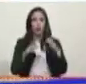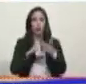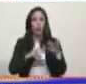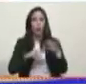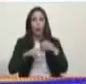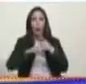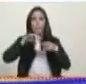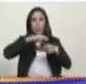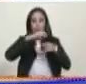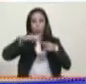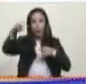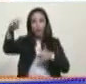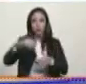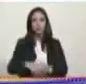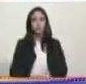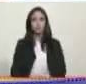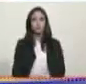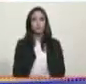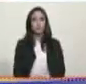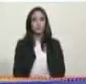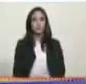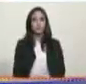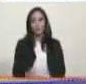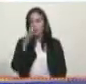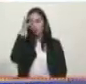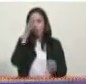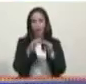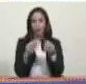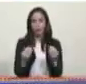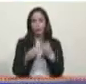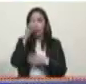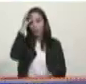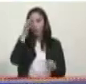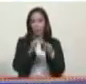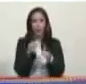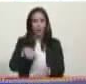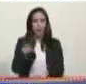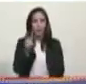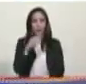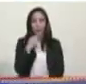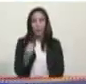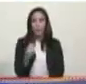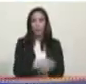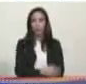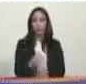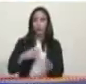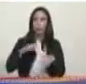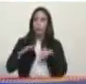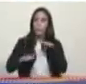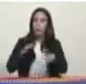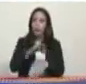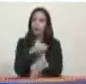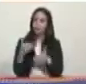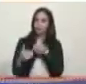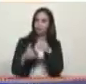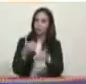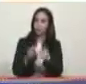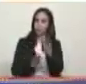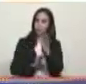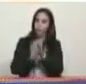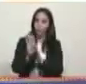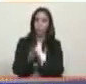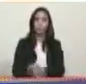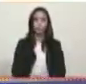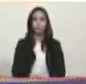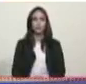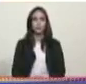todos los sistemas. Tengo mucha fe en Venezuela, tengo mucha fe en los pasos que estamos dando